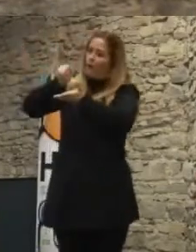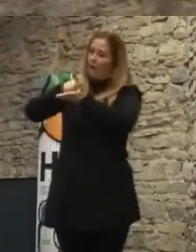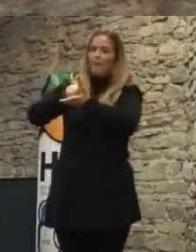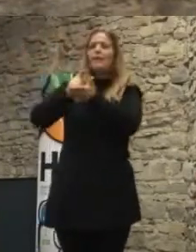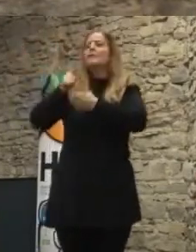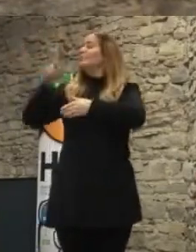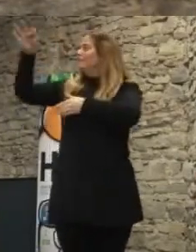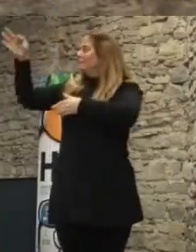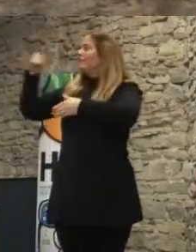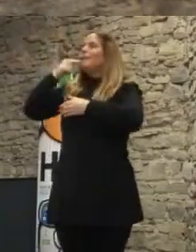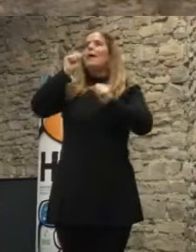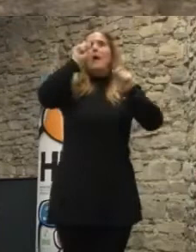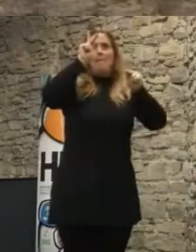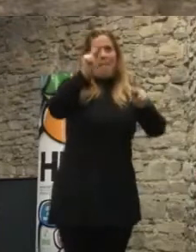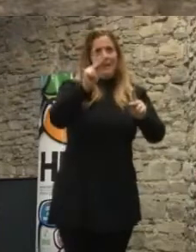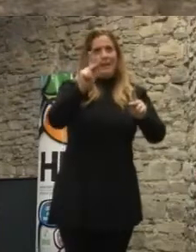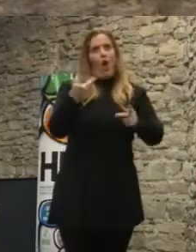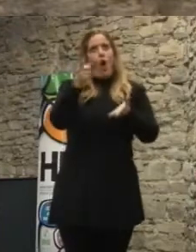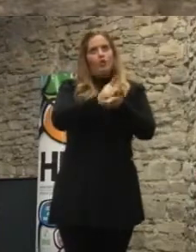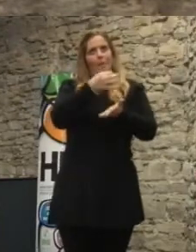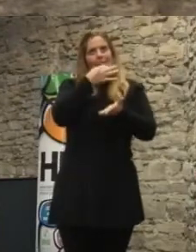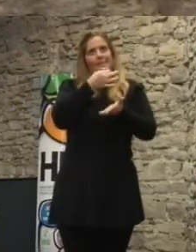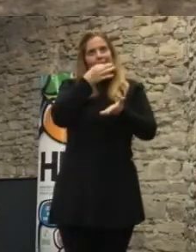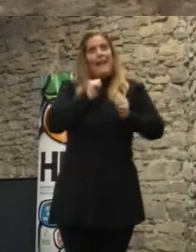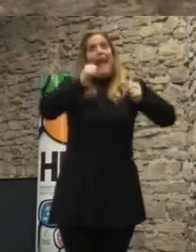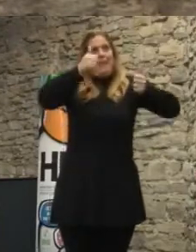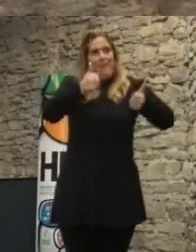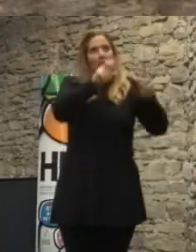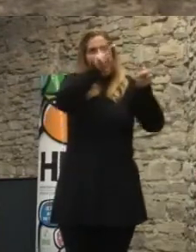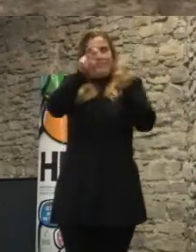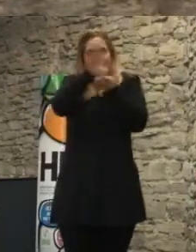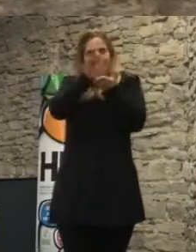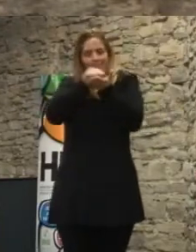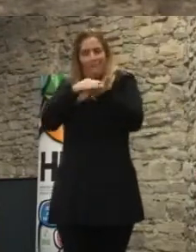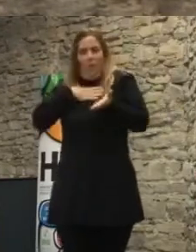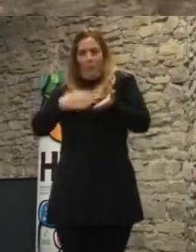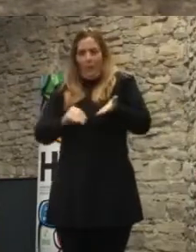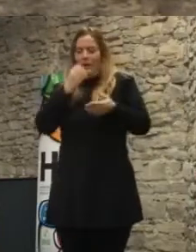la charla a lo mejor, ¿no? Los clubes deportivos, ¿cuál es su proyecto?